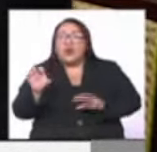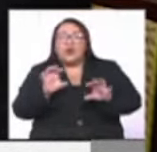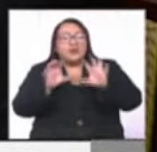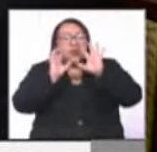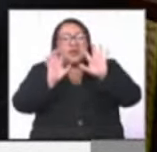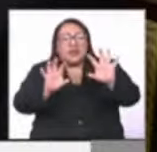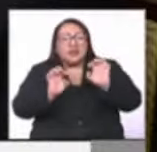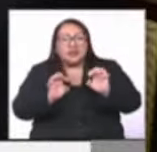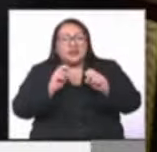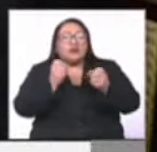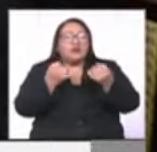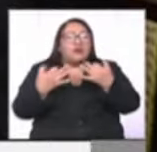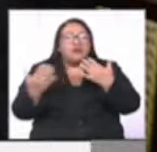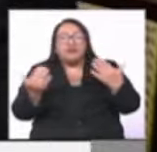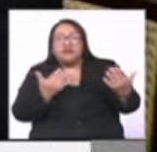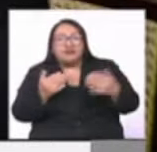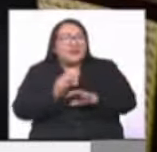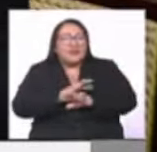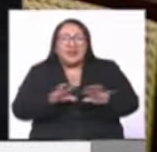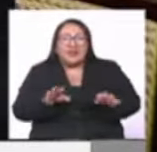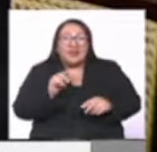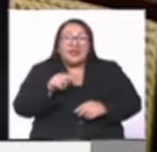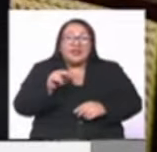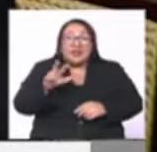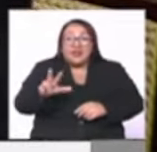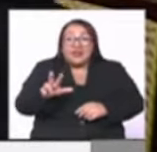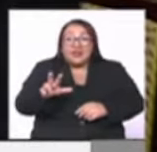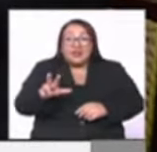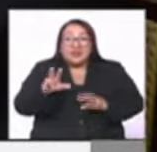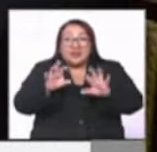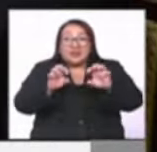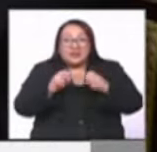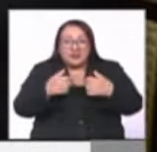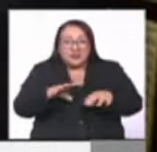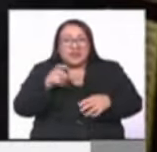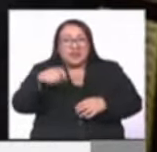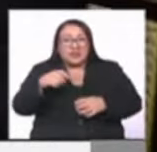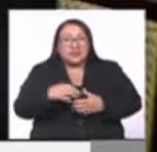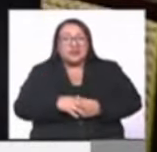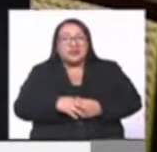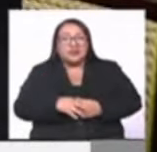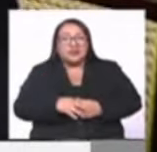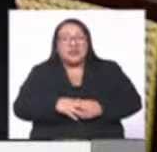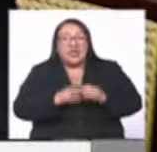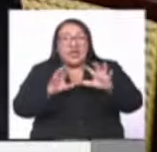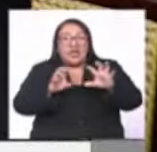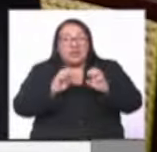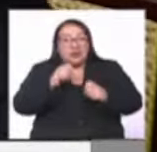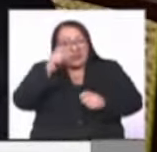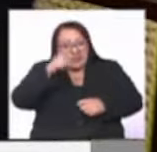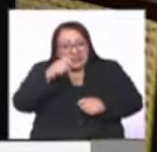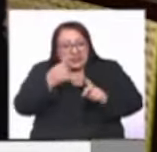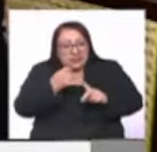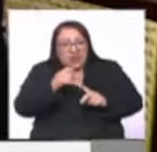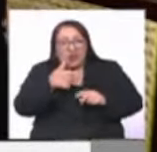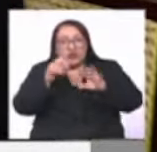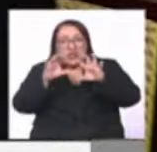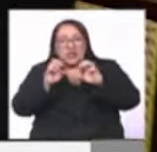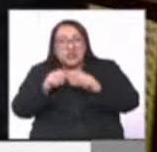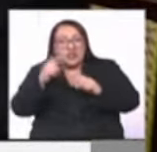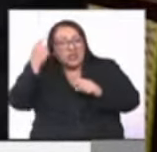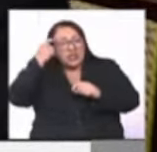de proporcionalidad con esos tres sub exámenes que se requiere un examen de necesidad un examen de